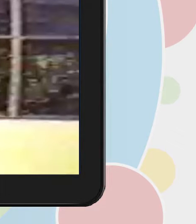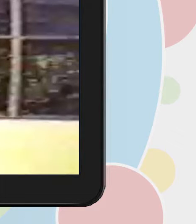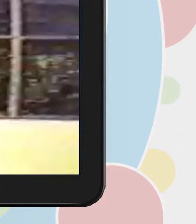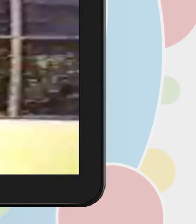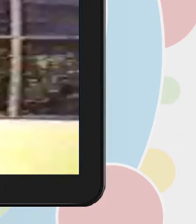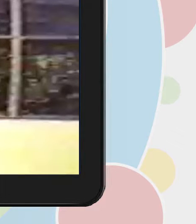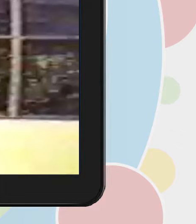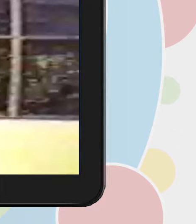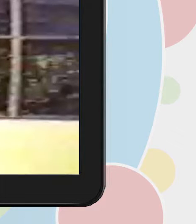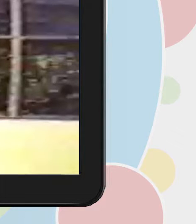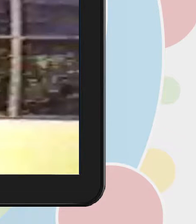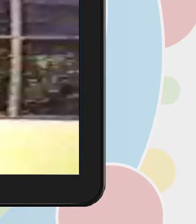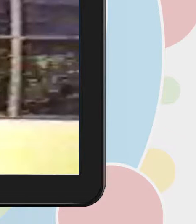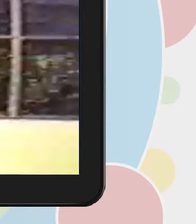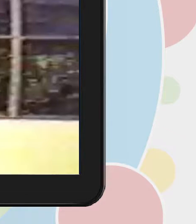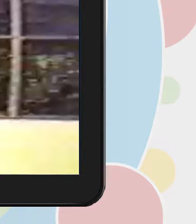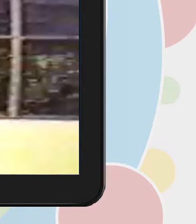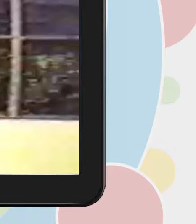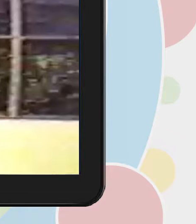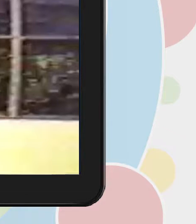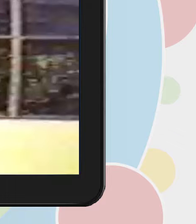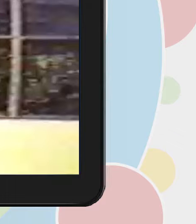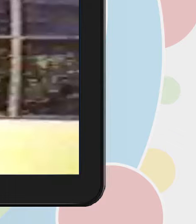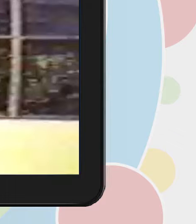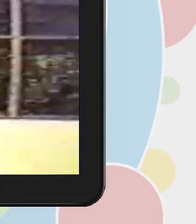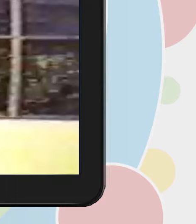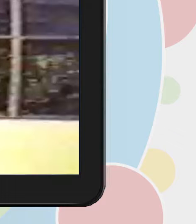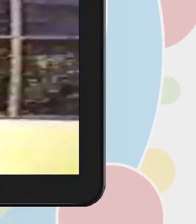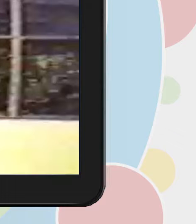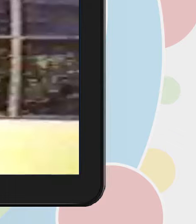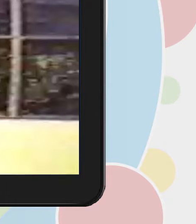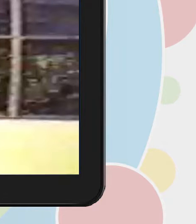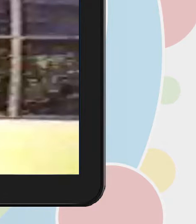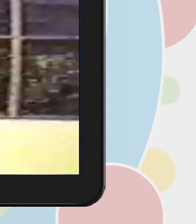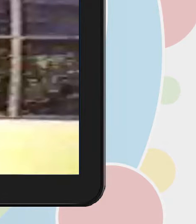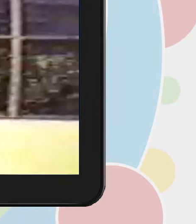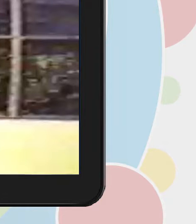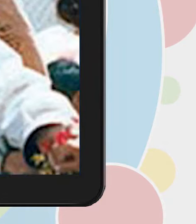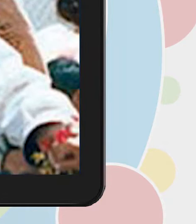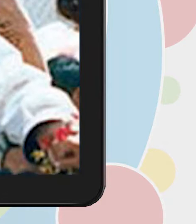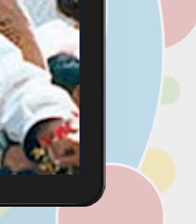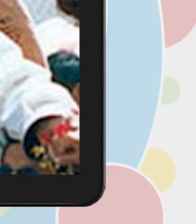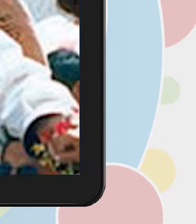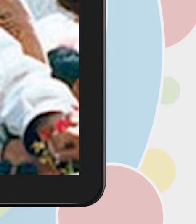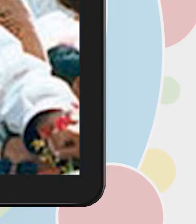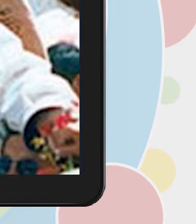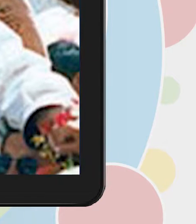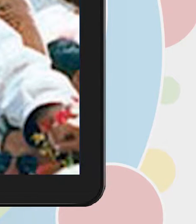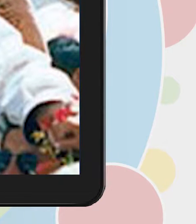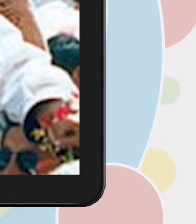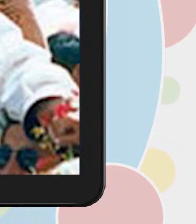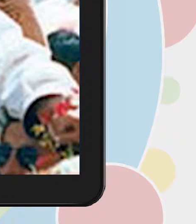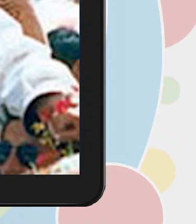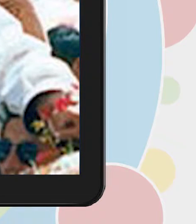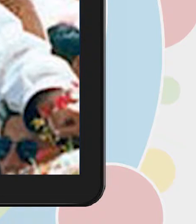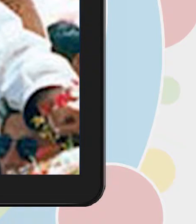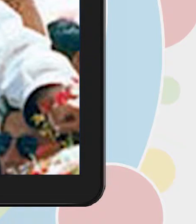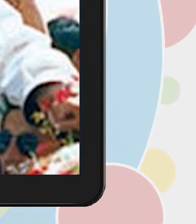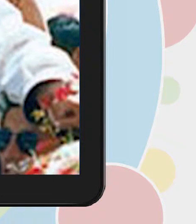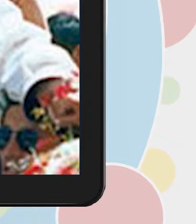social, es decir, en la búsqueda de los derechos humanos que él va a tener o el apoyo hacia los derechos humanos. En el ámbito